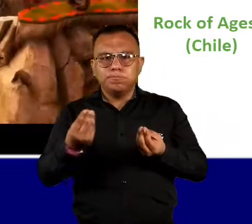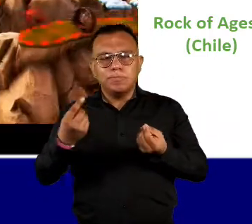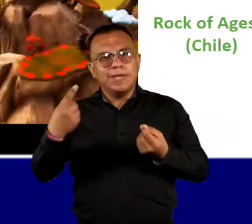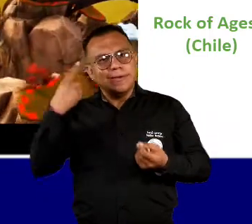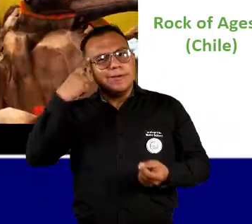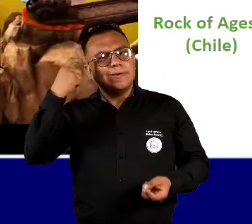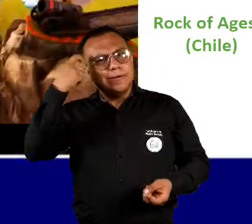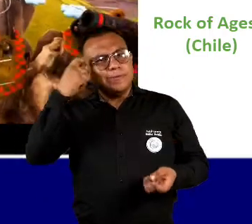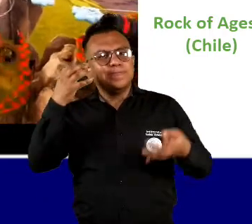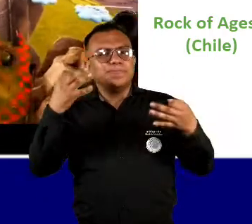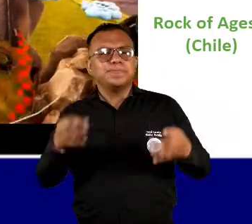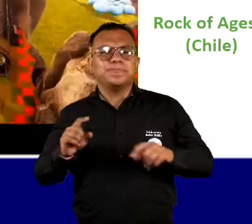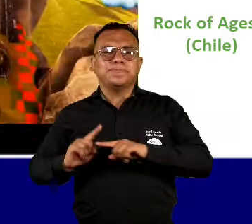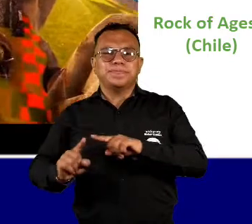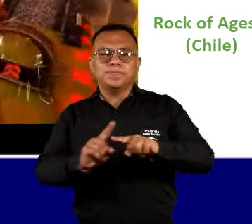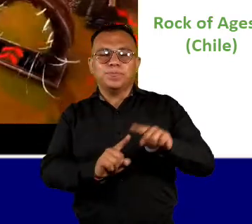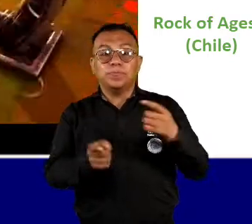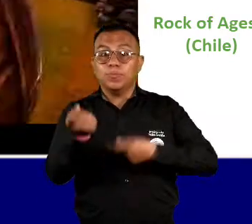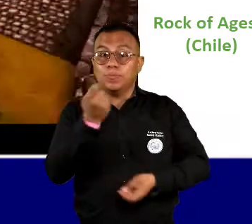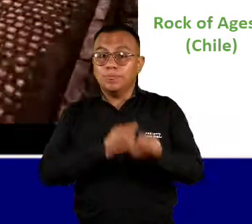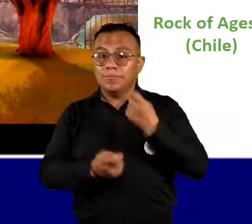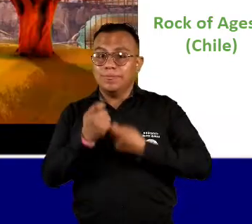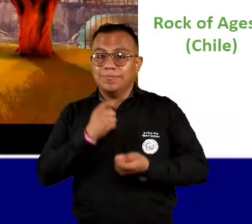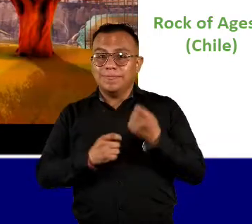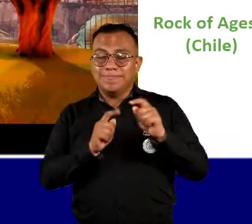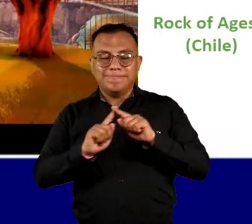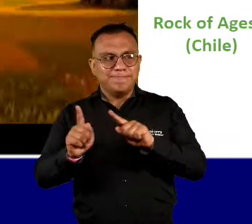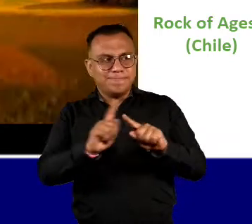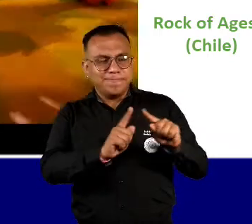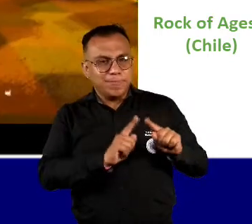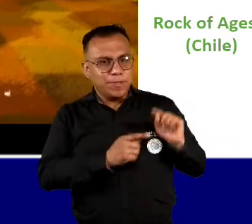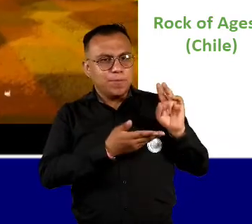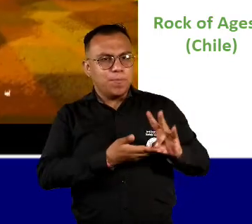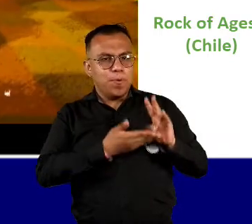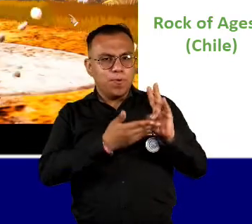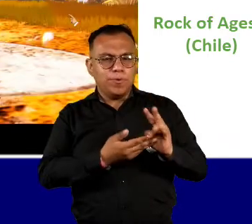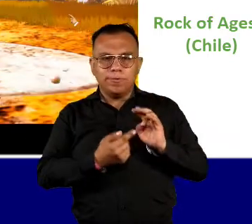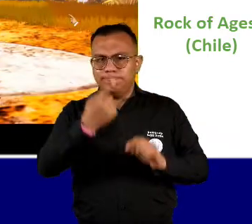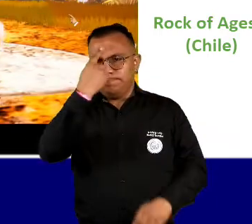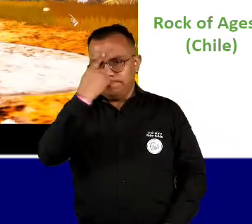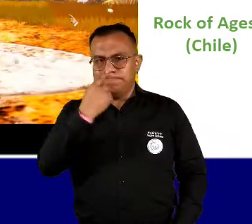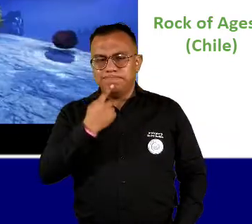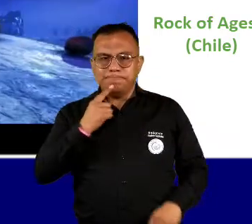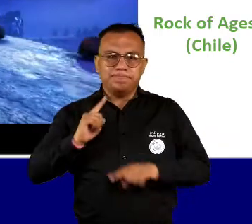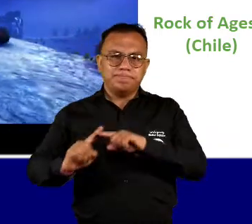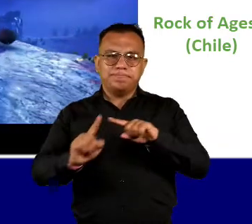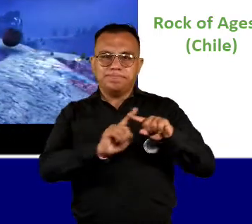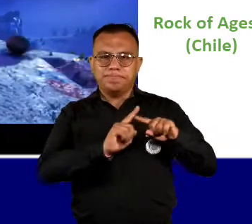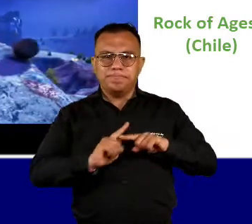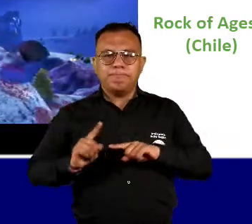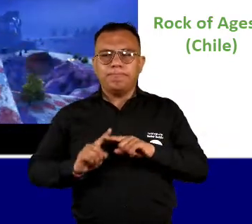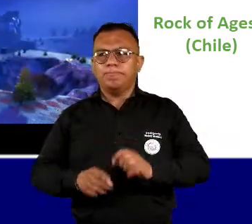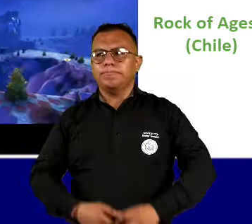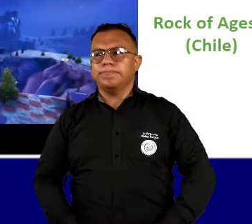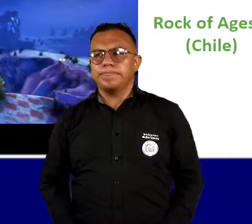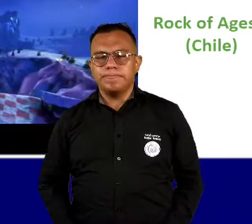y que tienen distintos modelos de negocio cada juego tiene un perfil y un modelo de negocio distinto